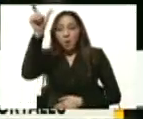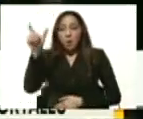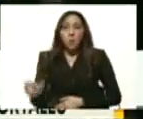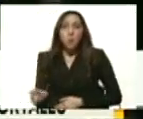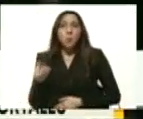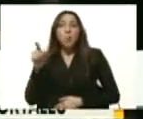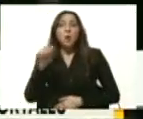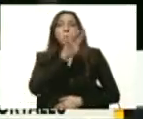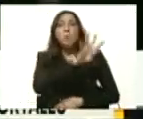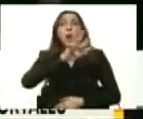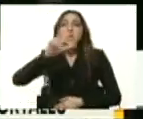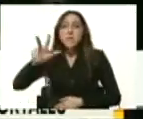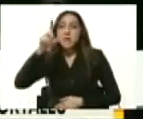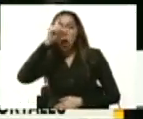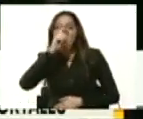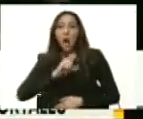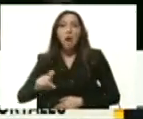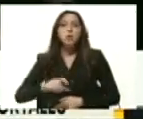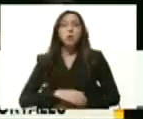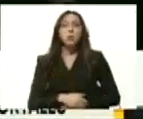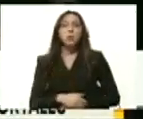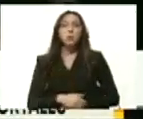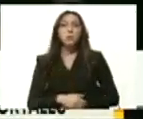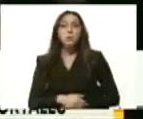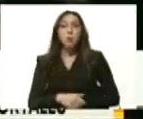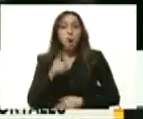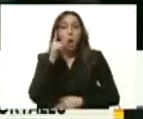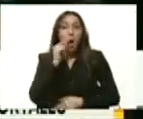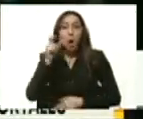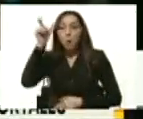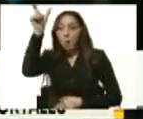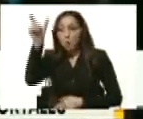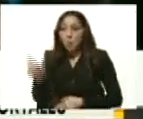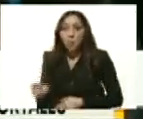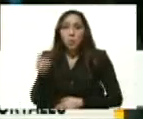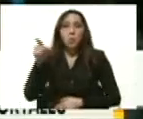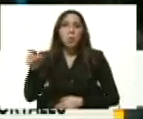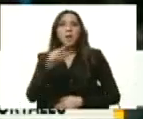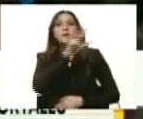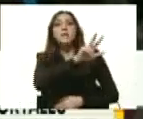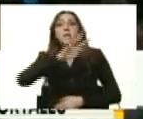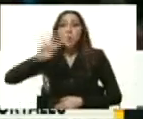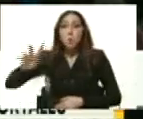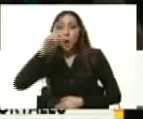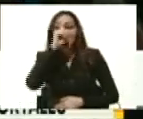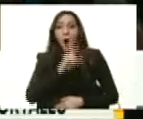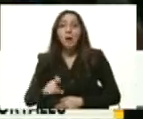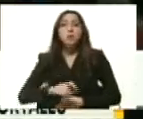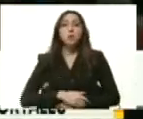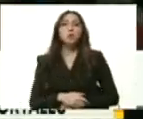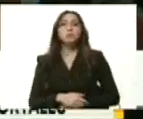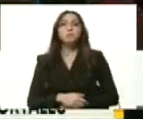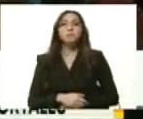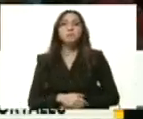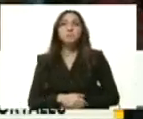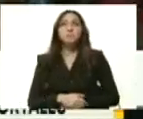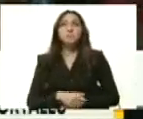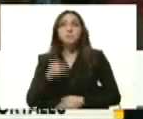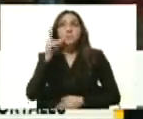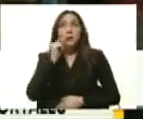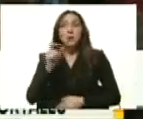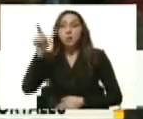Parra, 43 años. Debbie Posto Cusi, 34 años.